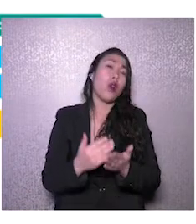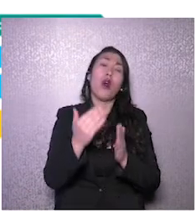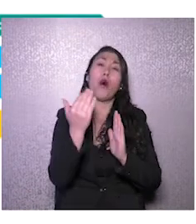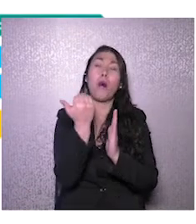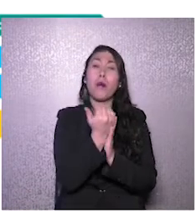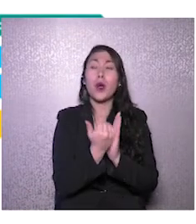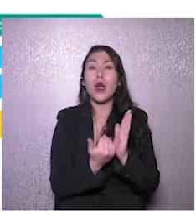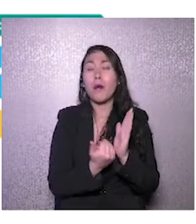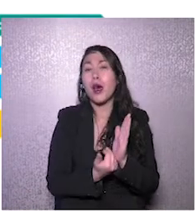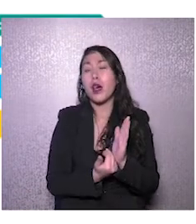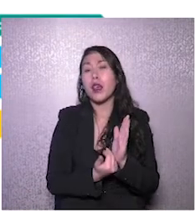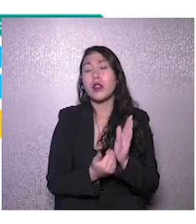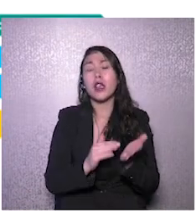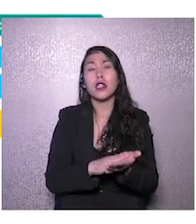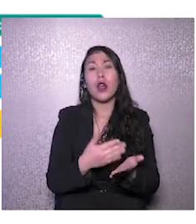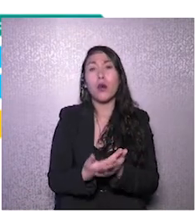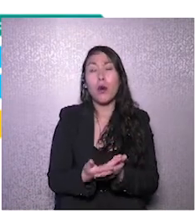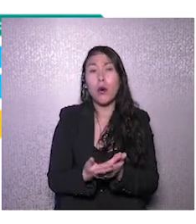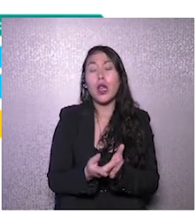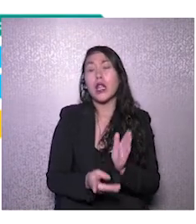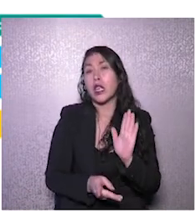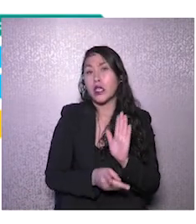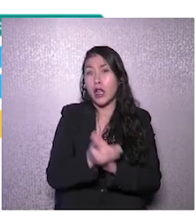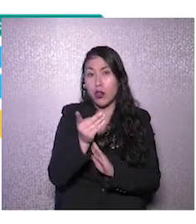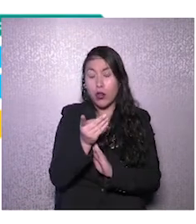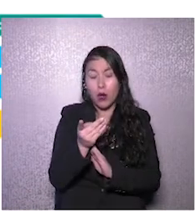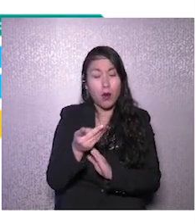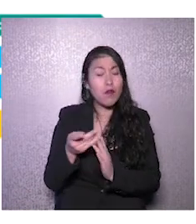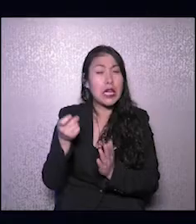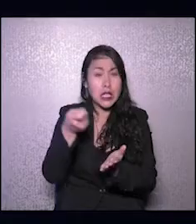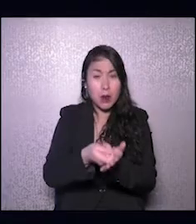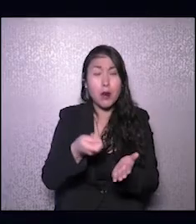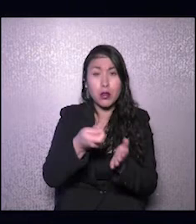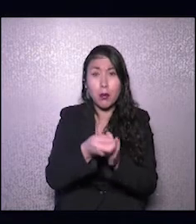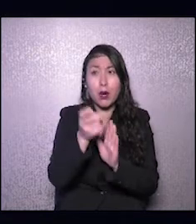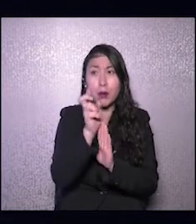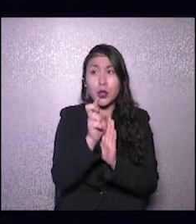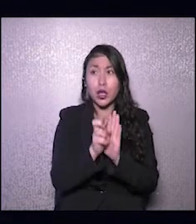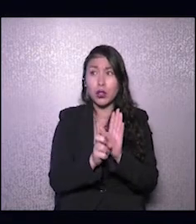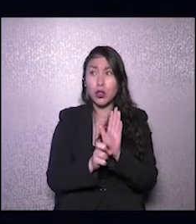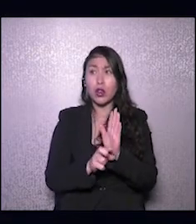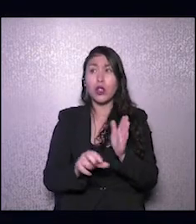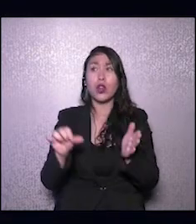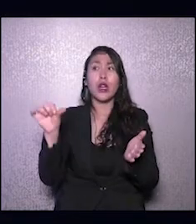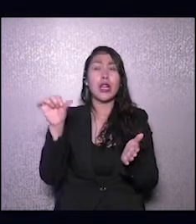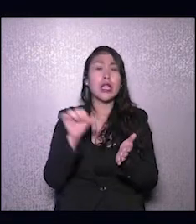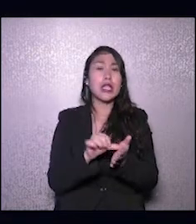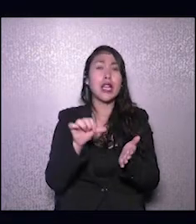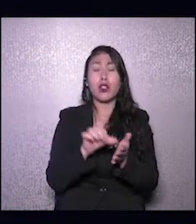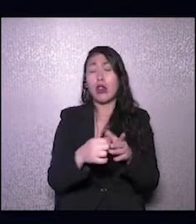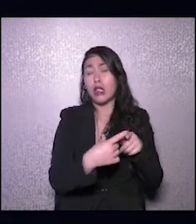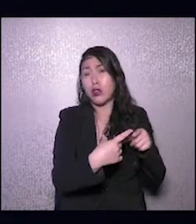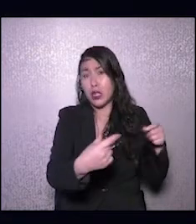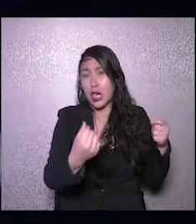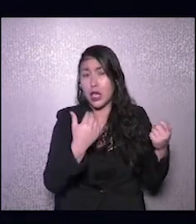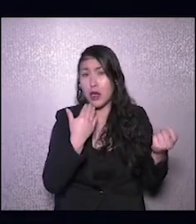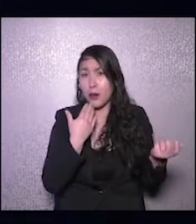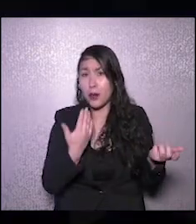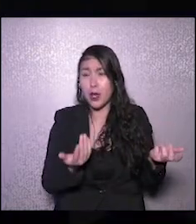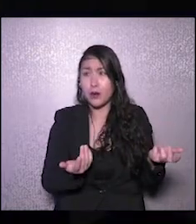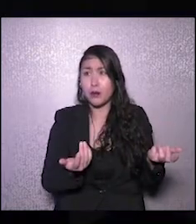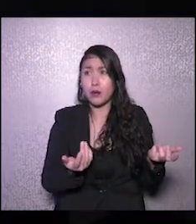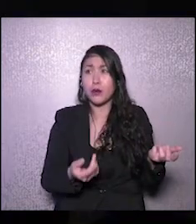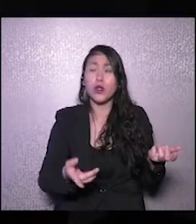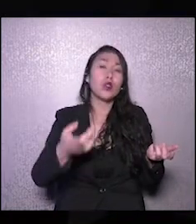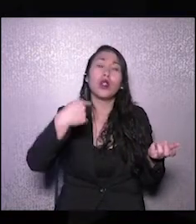El programa de Salud Más Desarrollo. Mucho financiamiento para proyectos. El Centro de Interoperabilidad a nivel nacional.